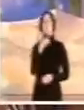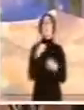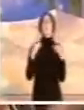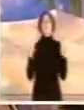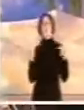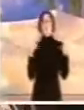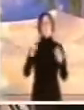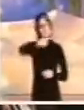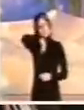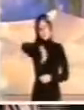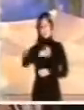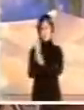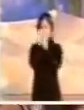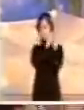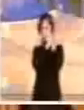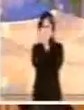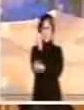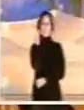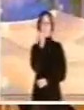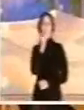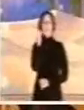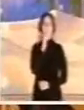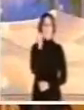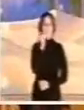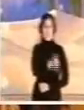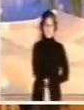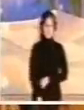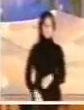Las Traviesas.